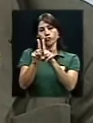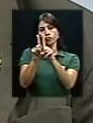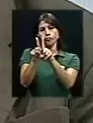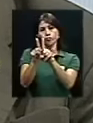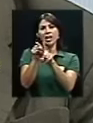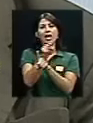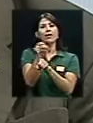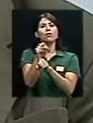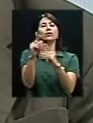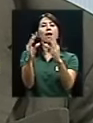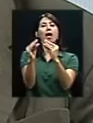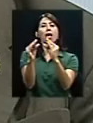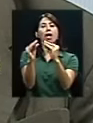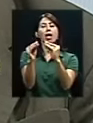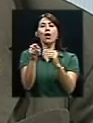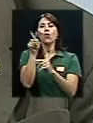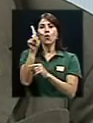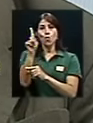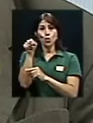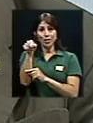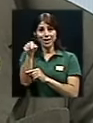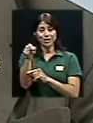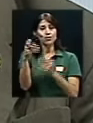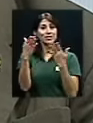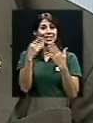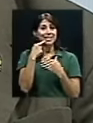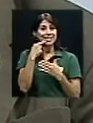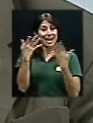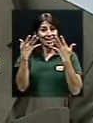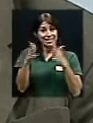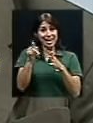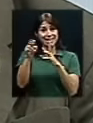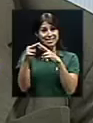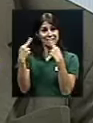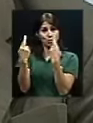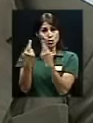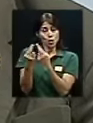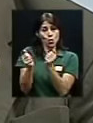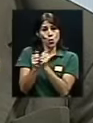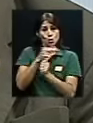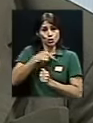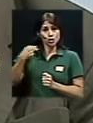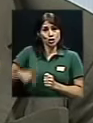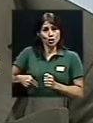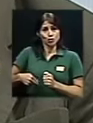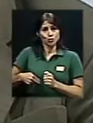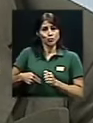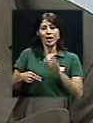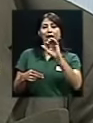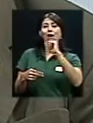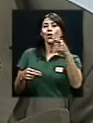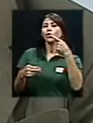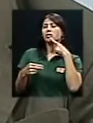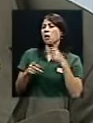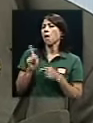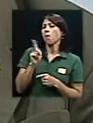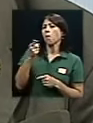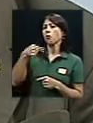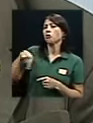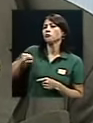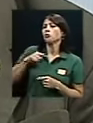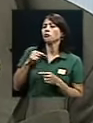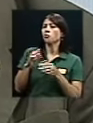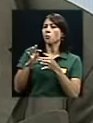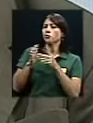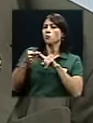ya él se ha reunido varias veces con los chinos encargados. Y el otro le decía, no, somos íntimos amigos, yo me reúno con ellos y salgo a comer